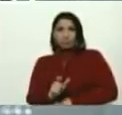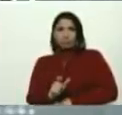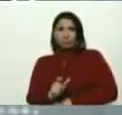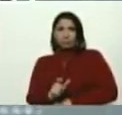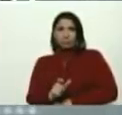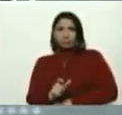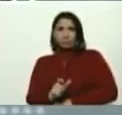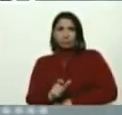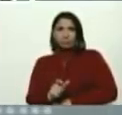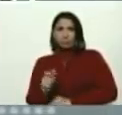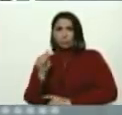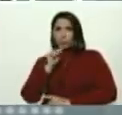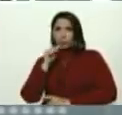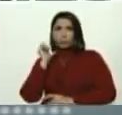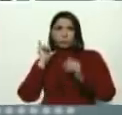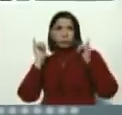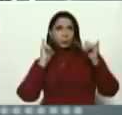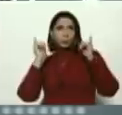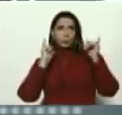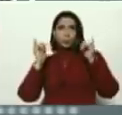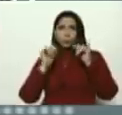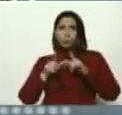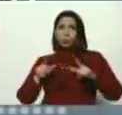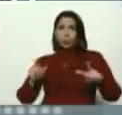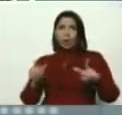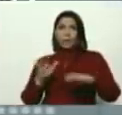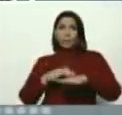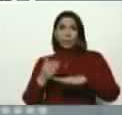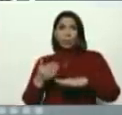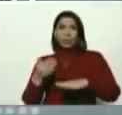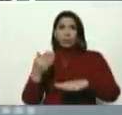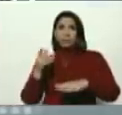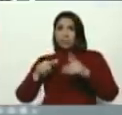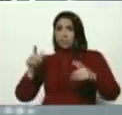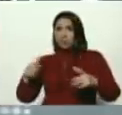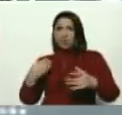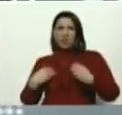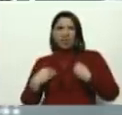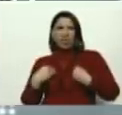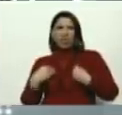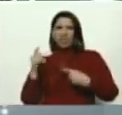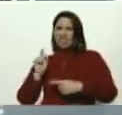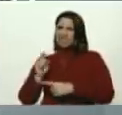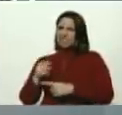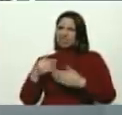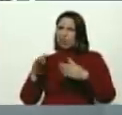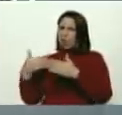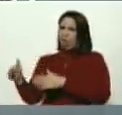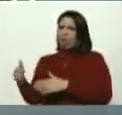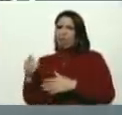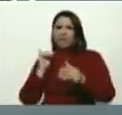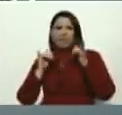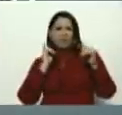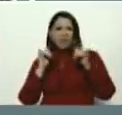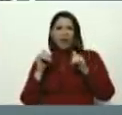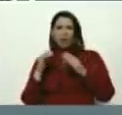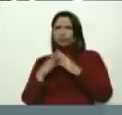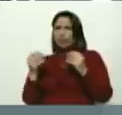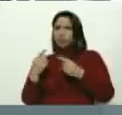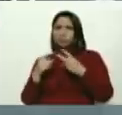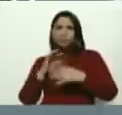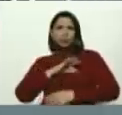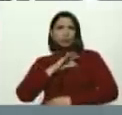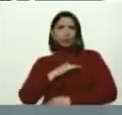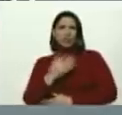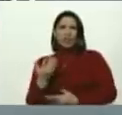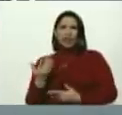en un bar, en discotecas, allí, en un sitio, bueno, porque la gente se desespera, no, necesito los bares abiertos, las discotecas, esas cosas de la sociedad de